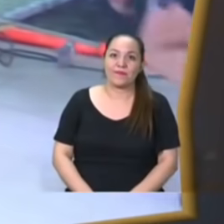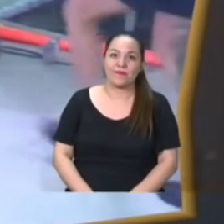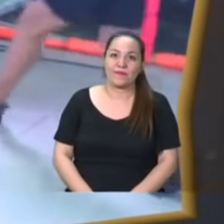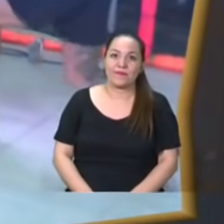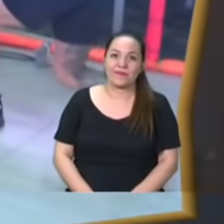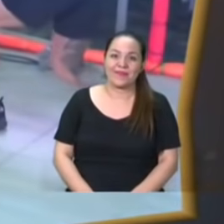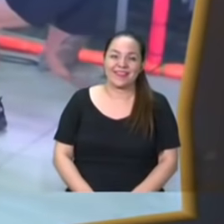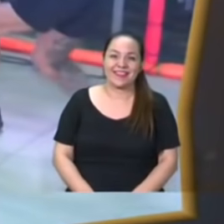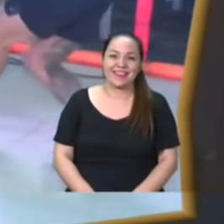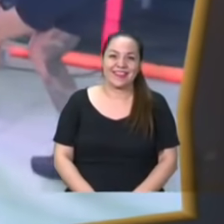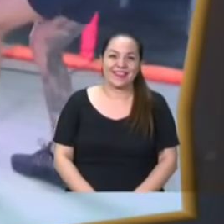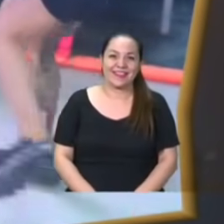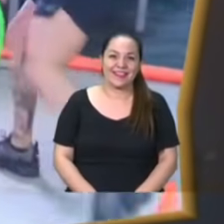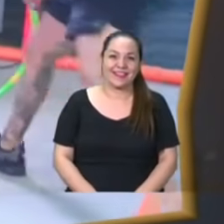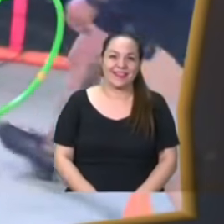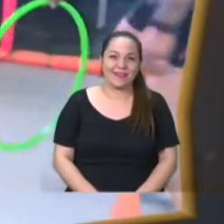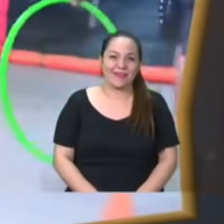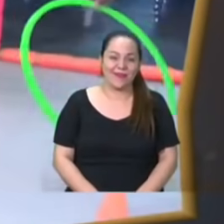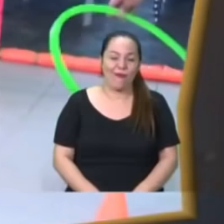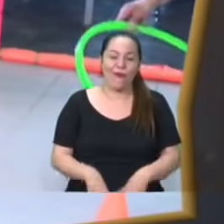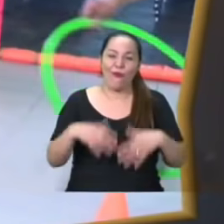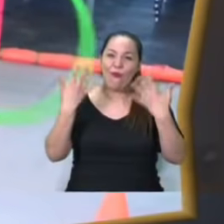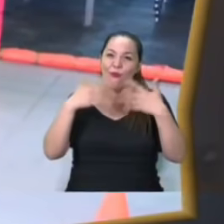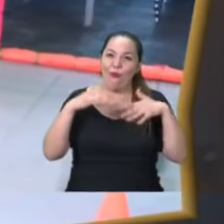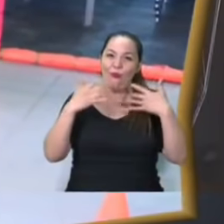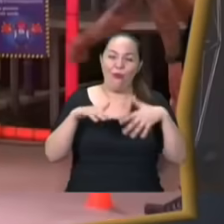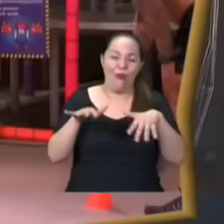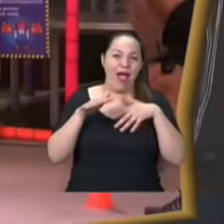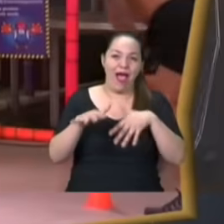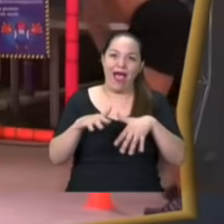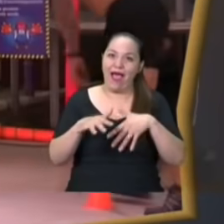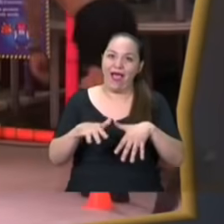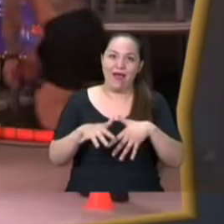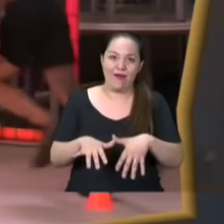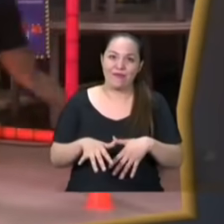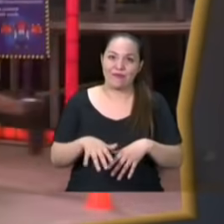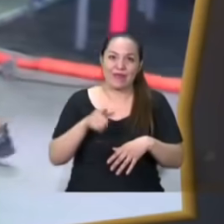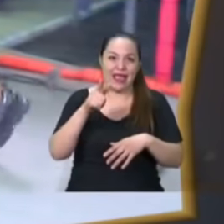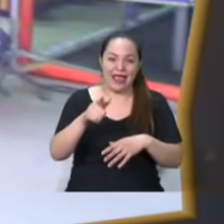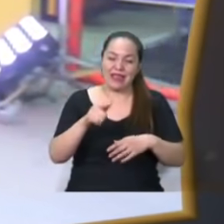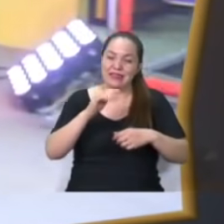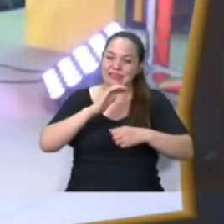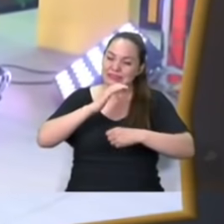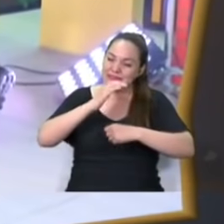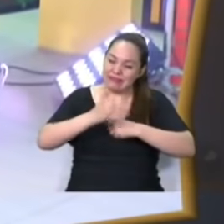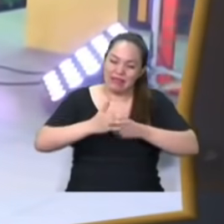así. Sin presión, no puede terminar el recorrido.